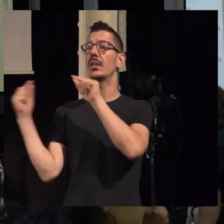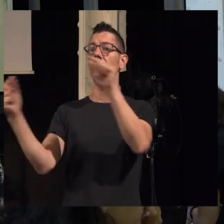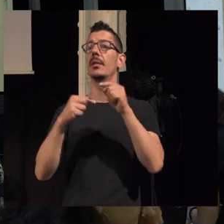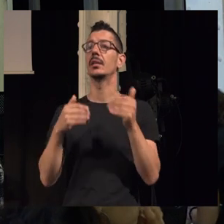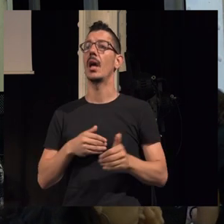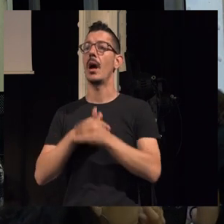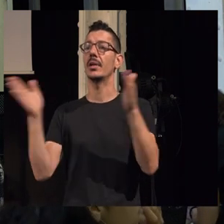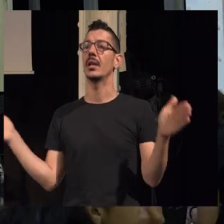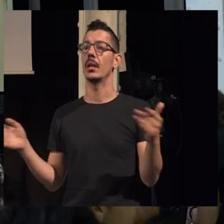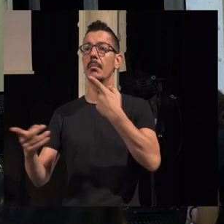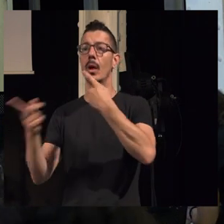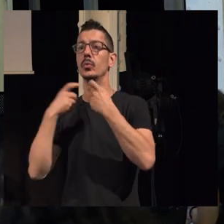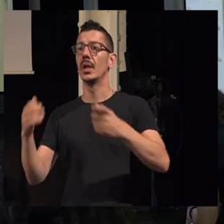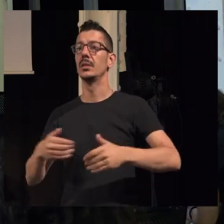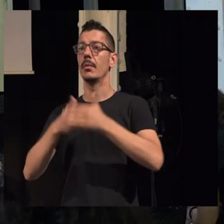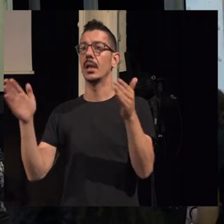todas vosotras